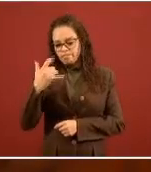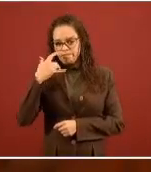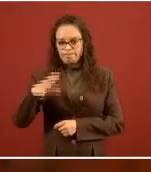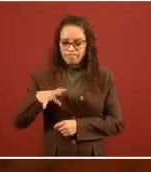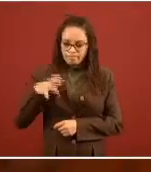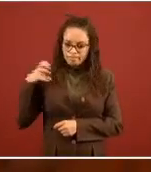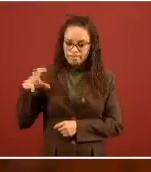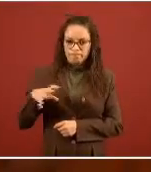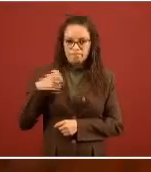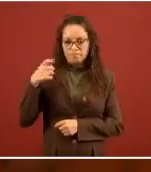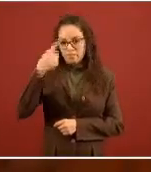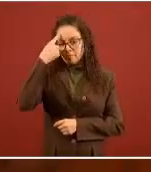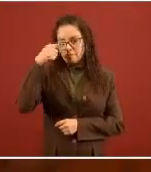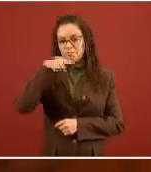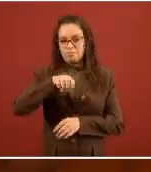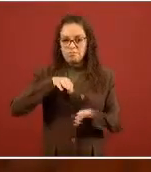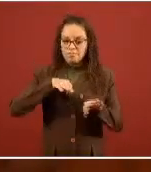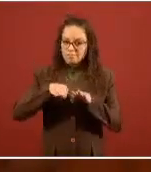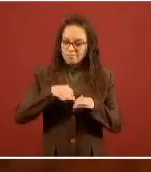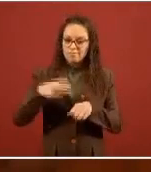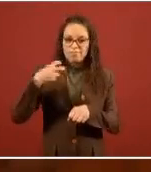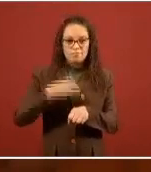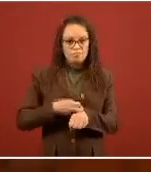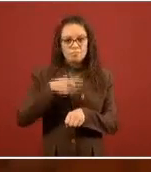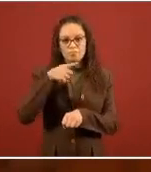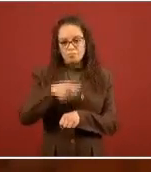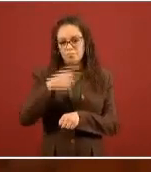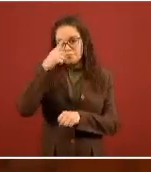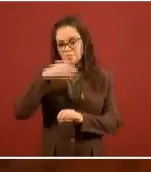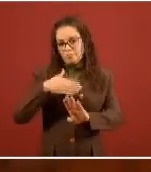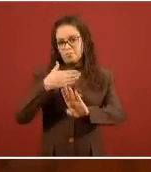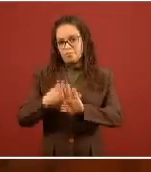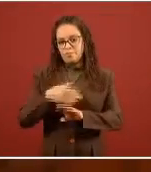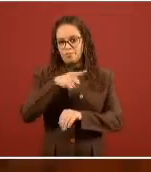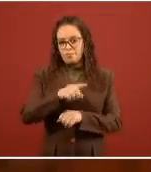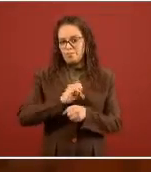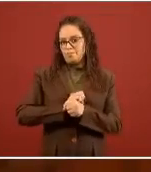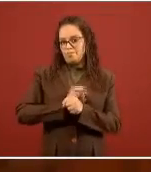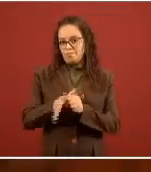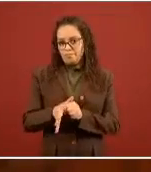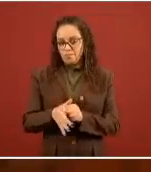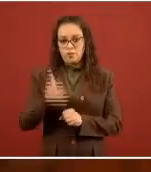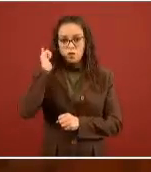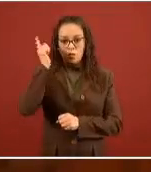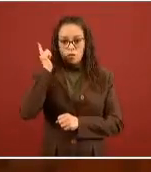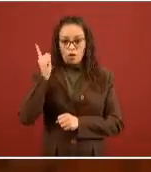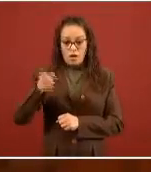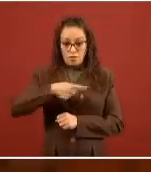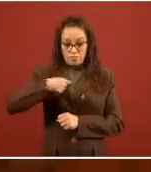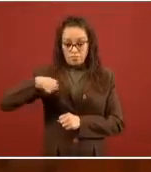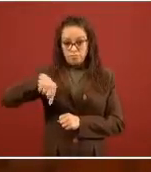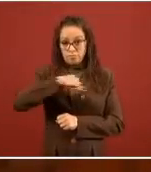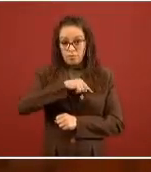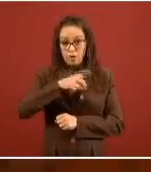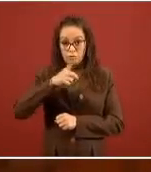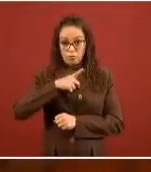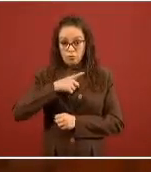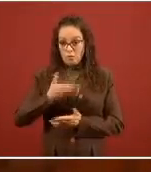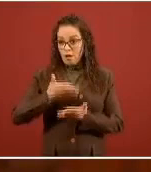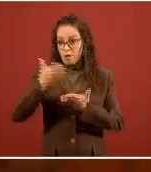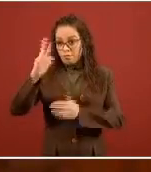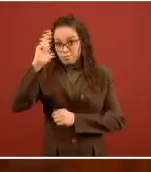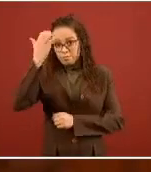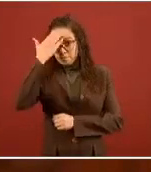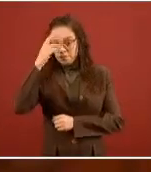salud y estamos todos con ellos y queremos que la población también lo reconozca. No solo nosotros lo reconocemos, sino que